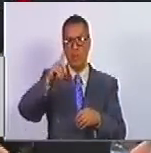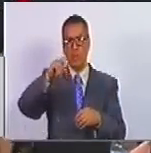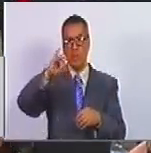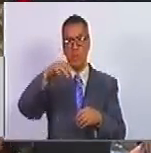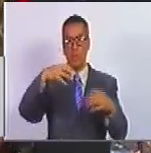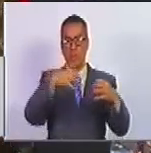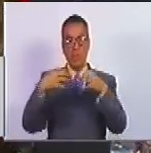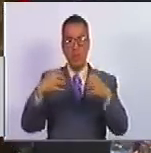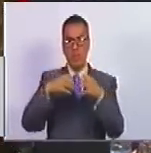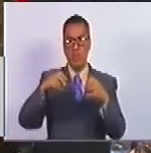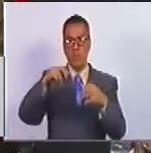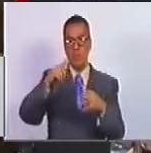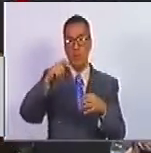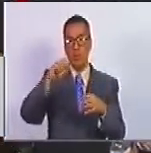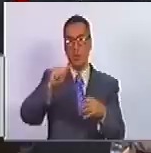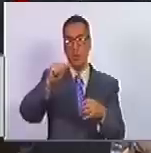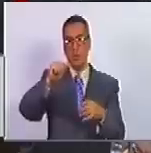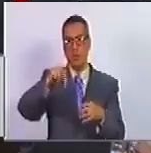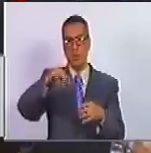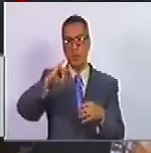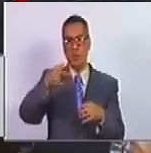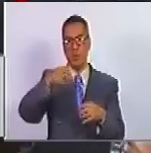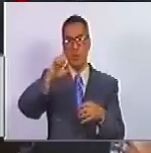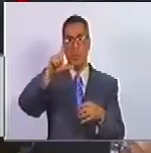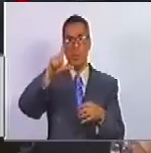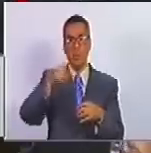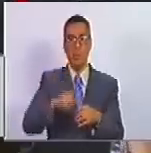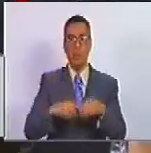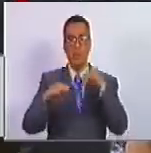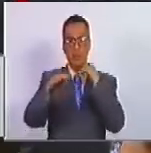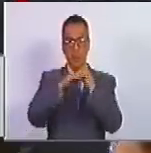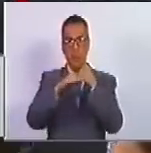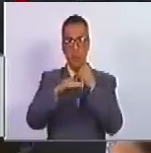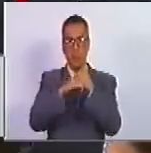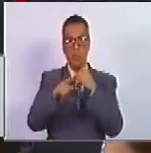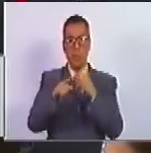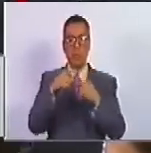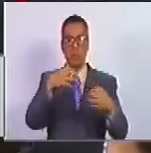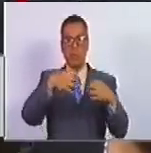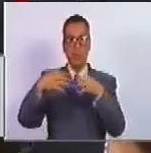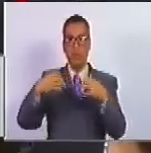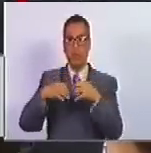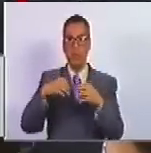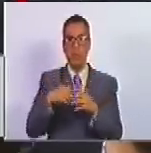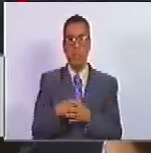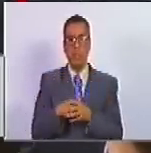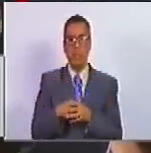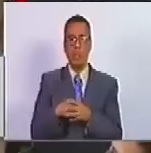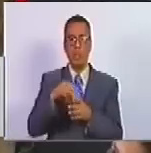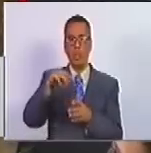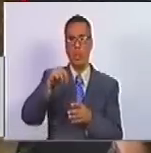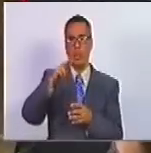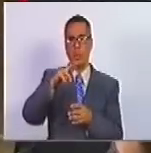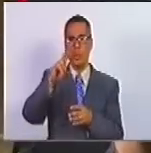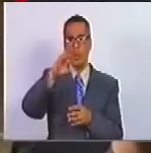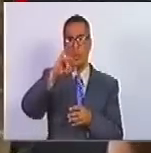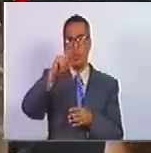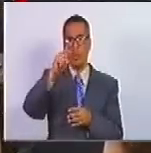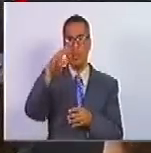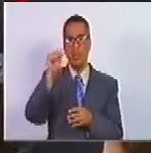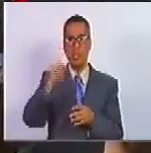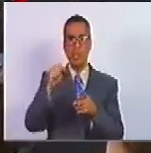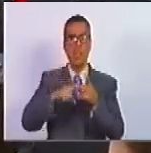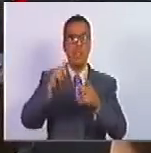batalla Mata de la Mier, igualmente la batalla de Mucuritas y el